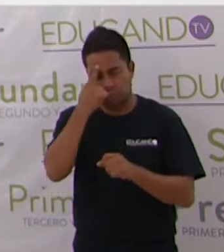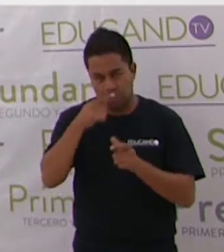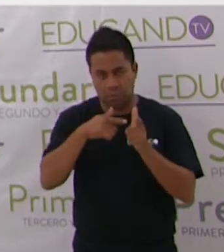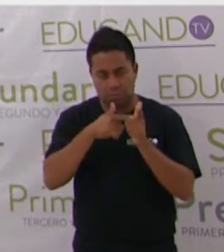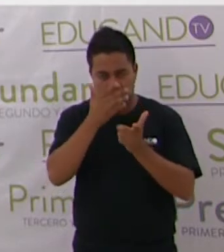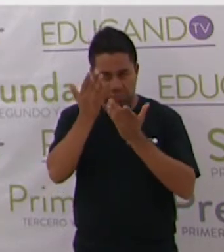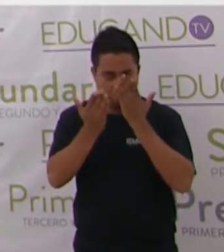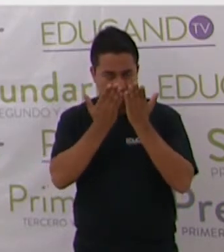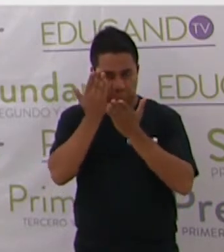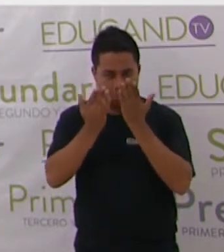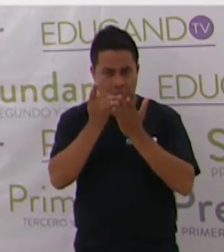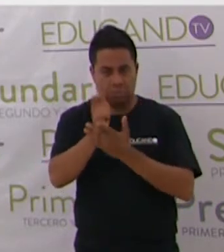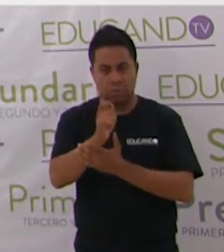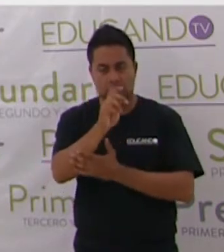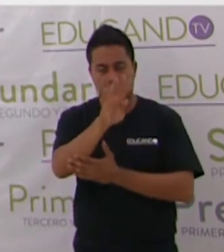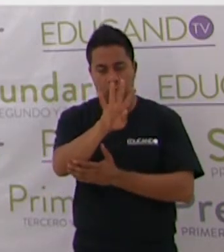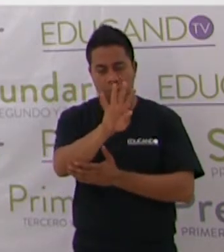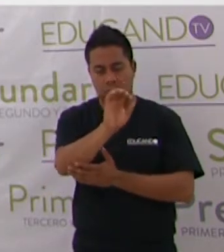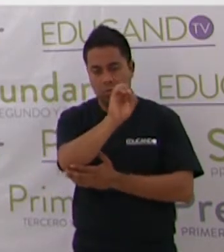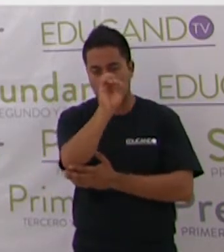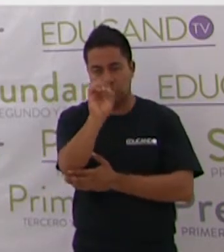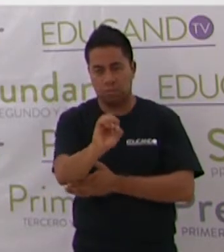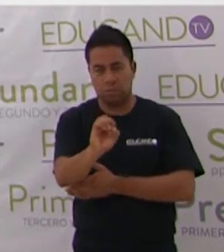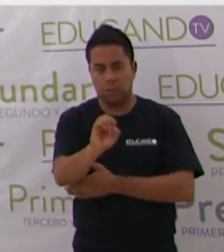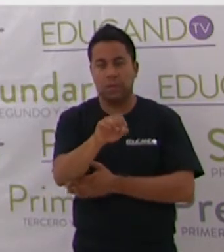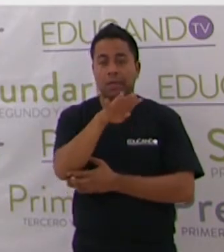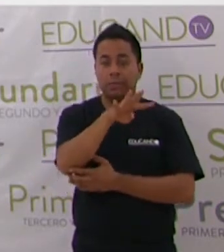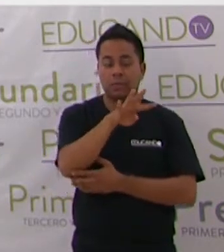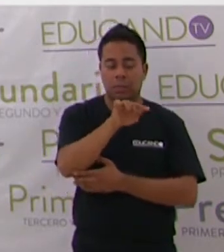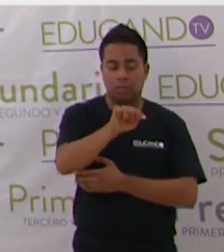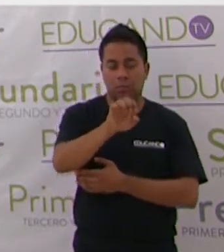estudiando. El 4%, el